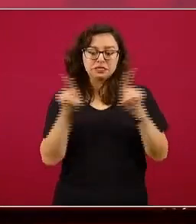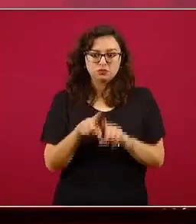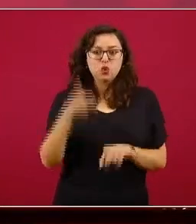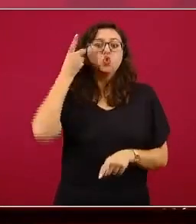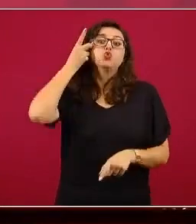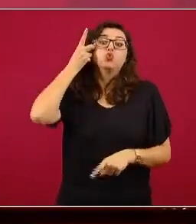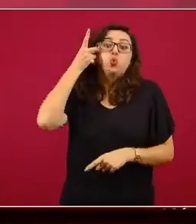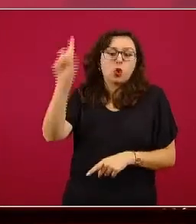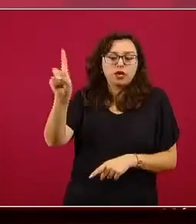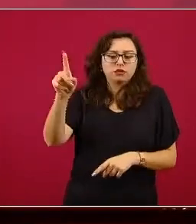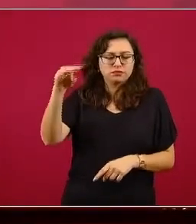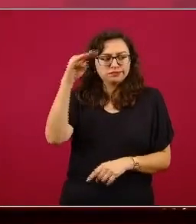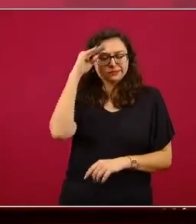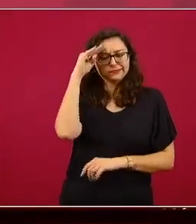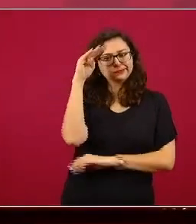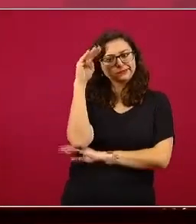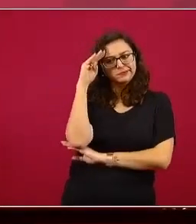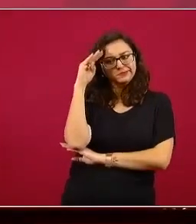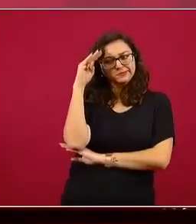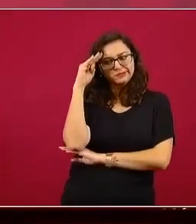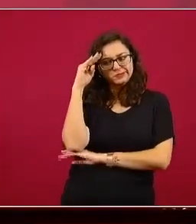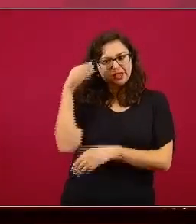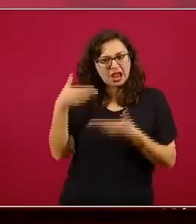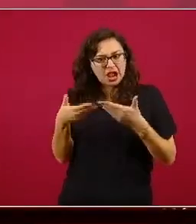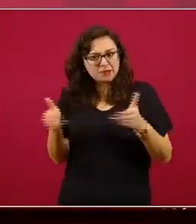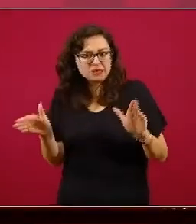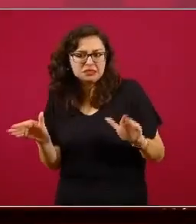reconsideren. Hay lineamientos precisos.